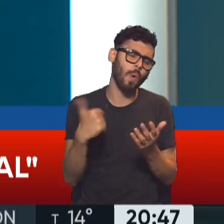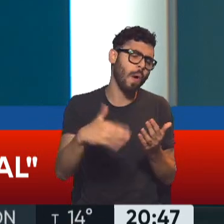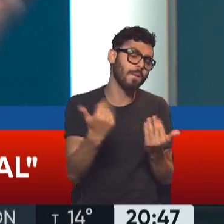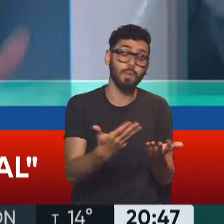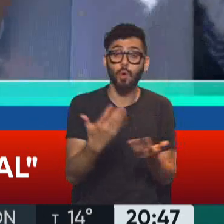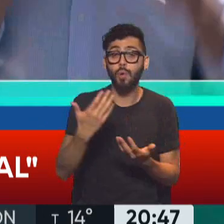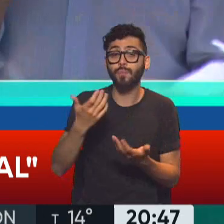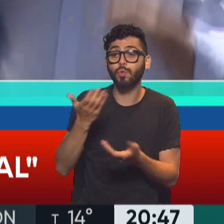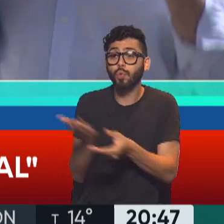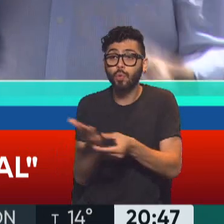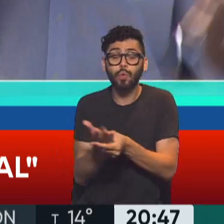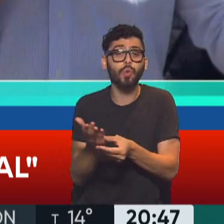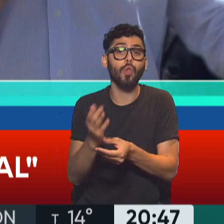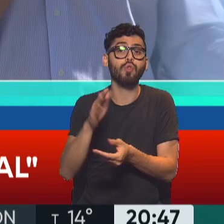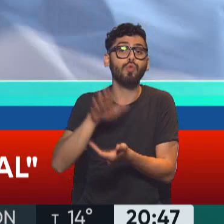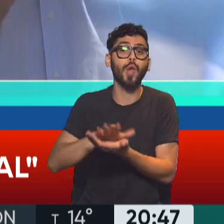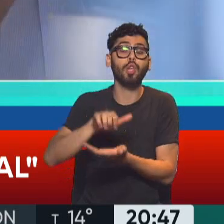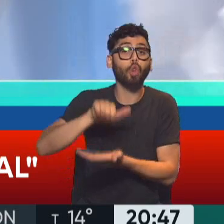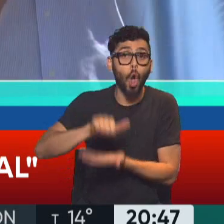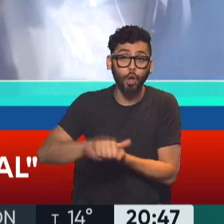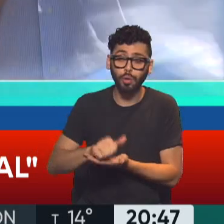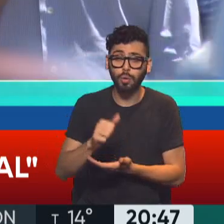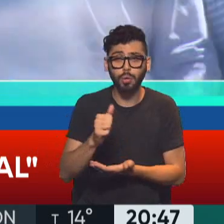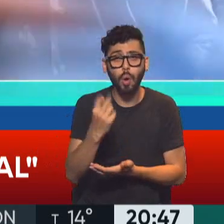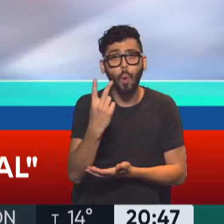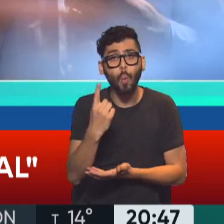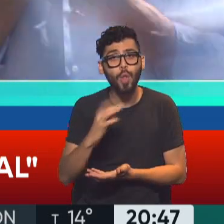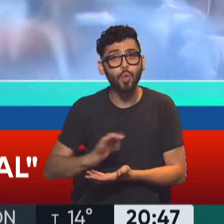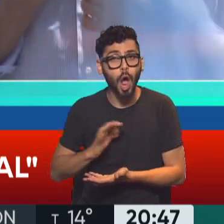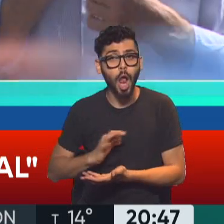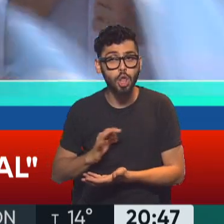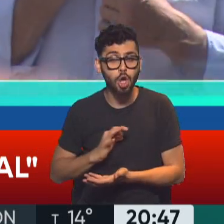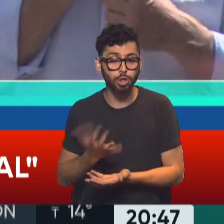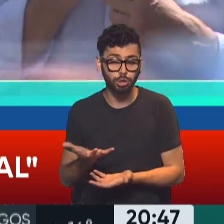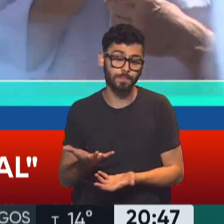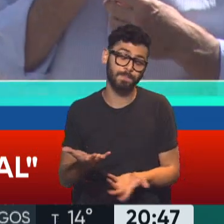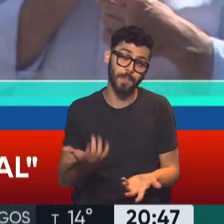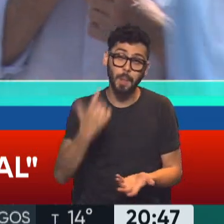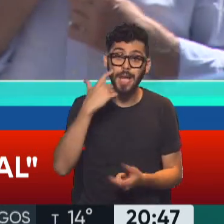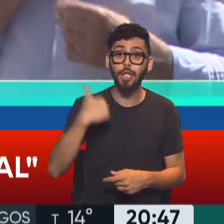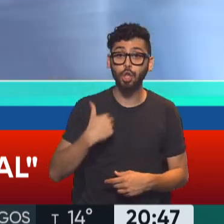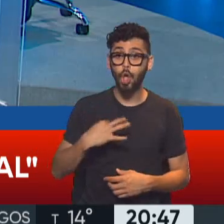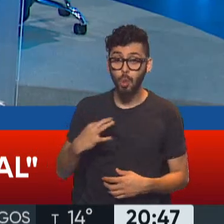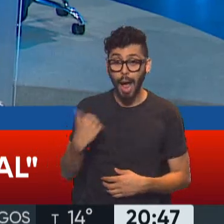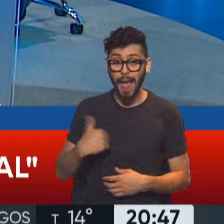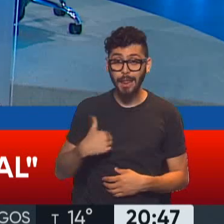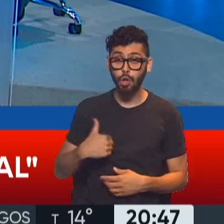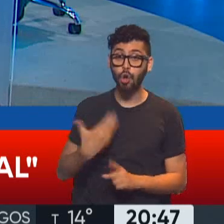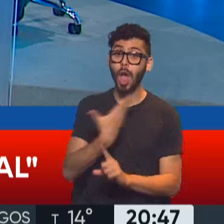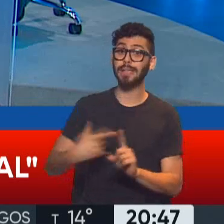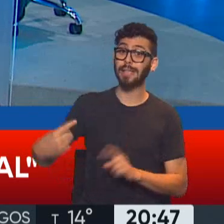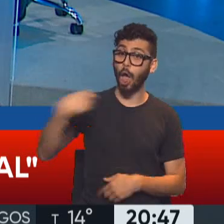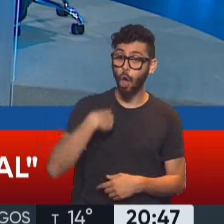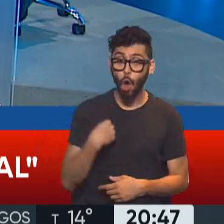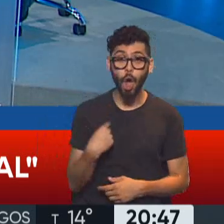21. Bueno, ¿cuánto? 21. 21. Bueno, vos imaginate si yo como ciudadano argentino tuviera un pleito con el Estado, si a mí me estarían aguantando